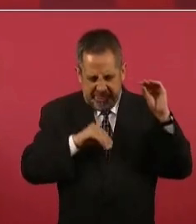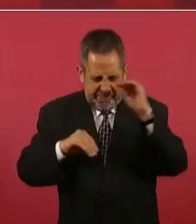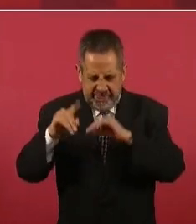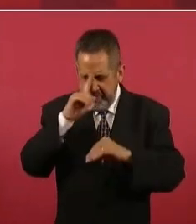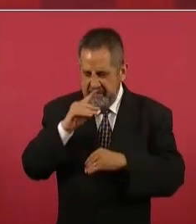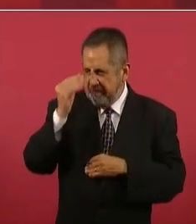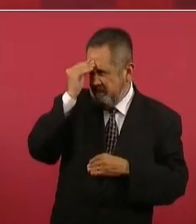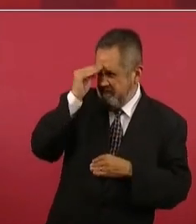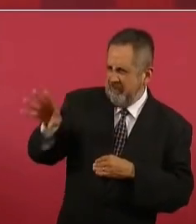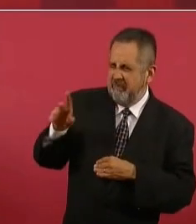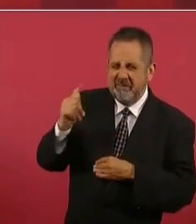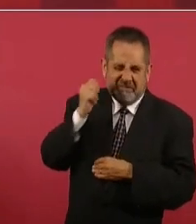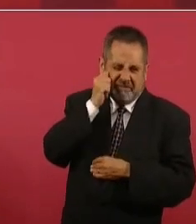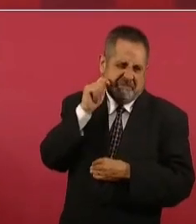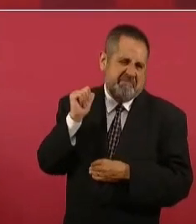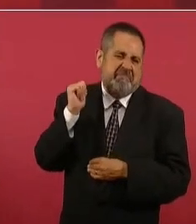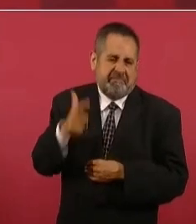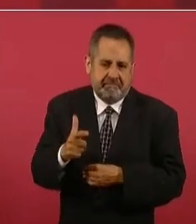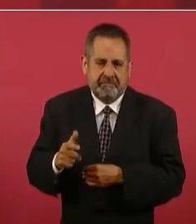mancha, tizna.